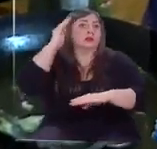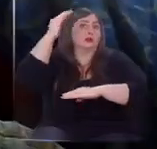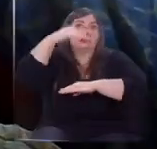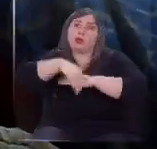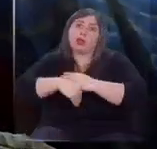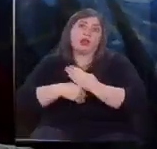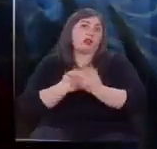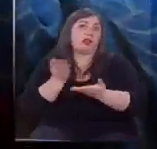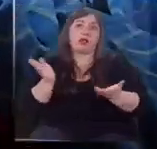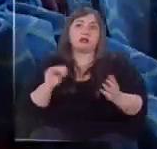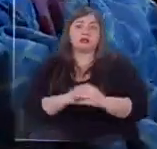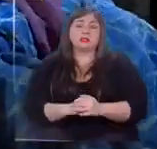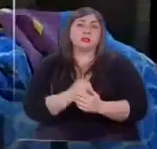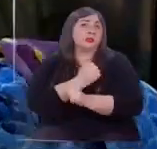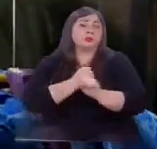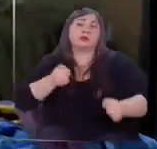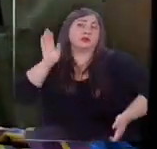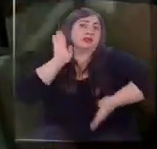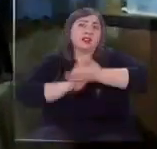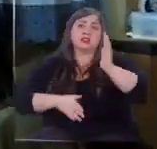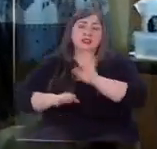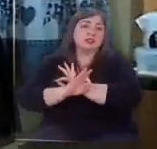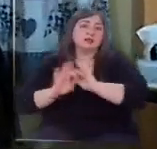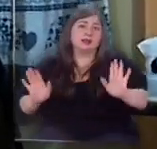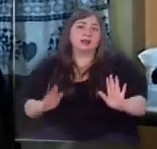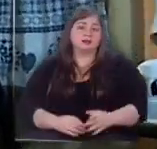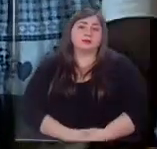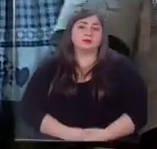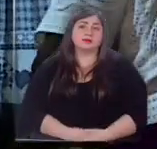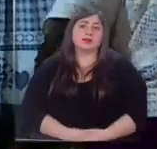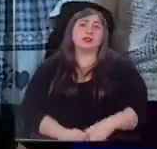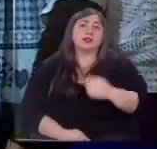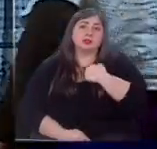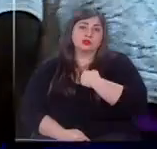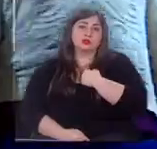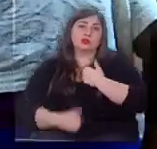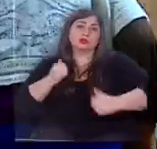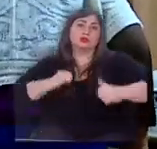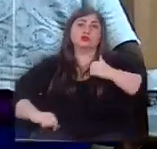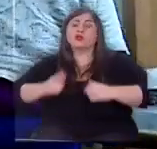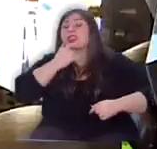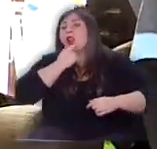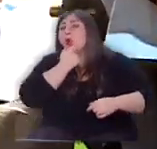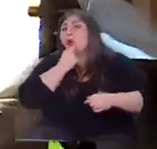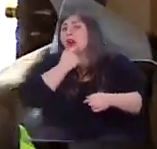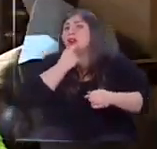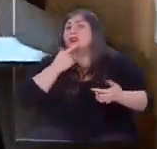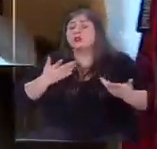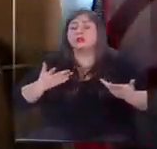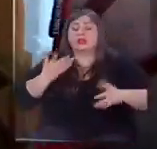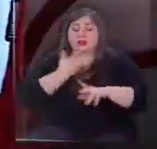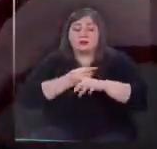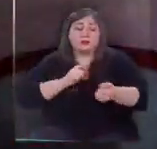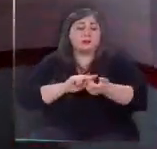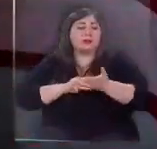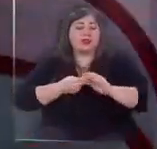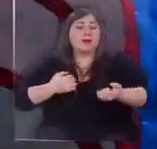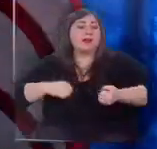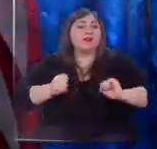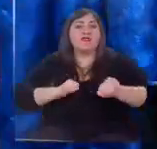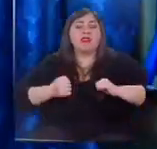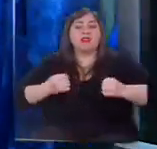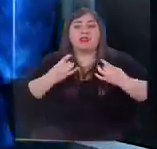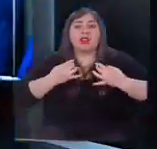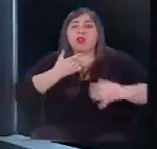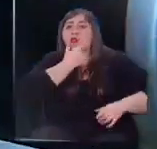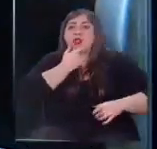día. Y no puedo salir más. Entonces yo, como sufro de los huesos, me dan como crisis nerviosa. Por eso que estoy con mucho dolor de